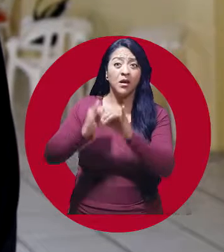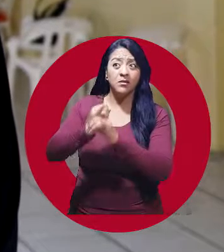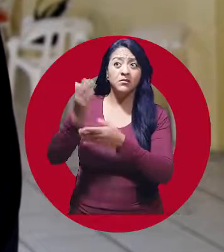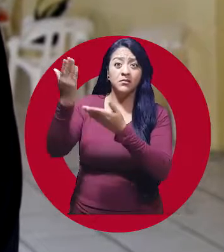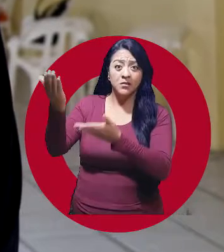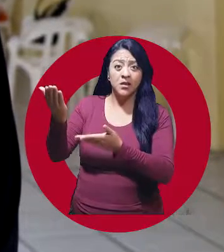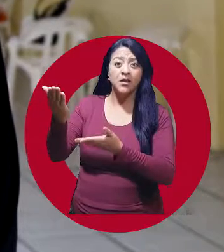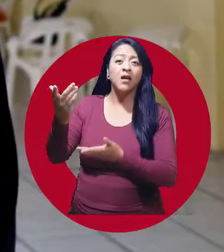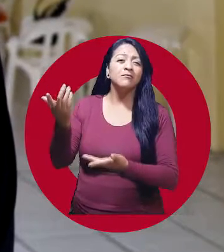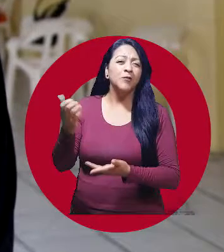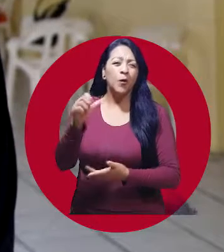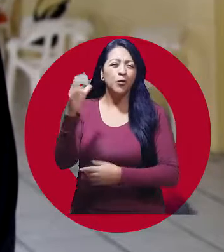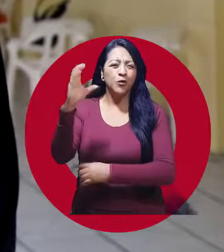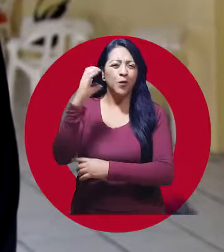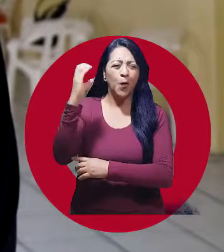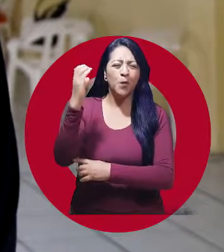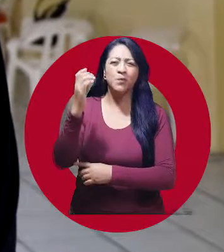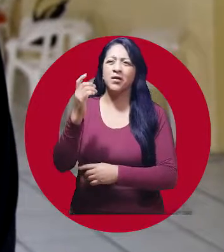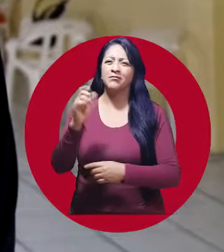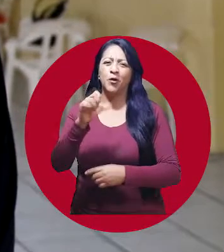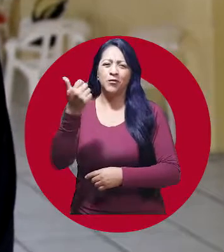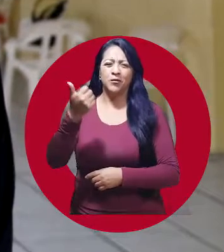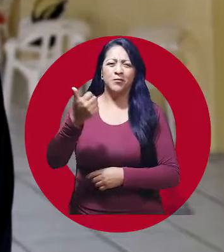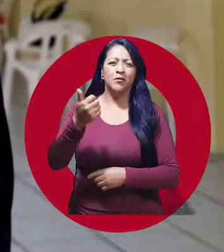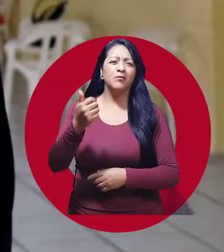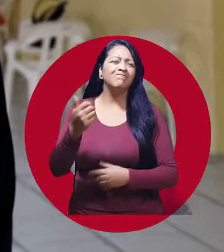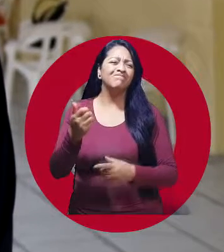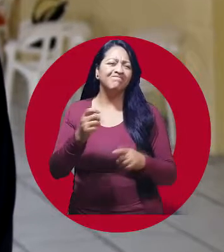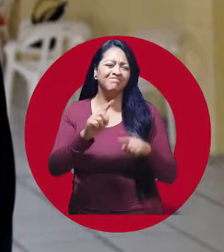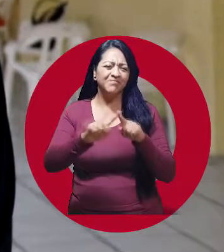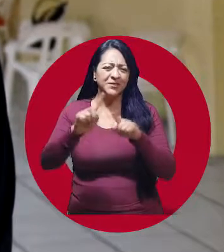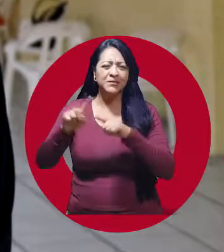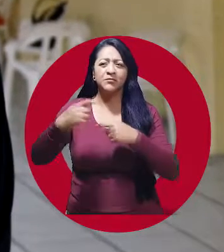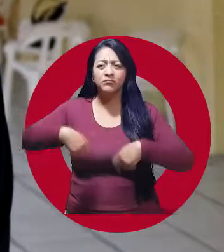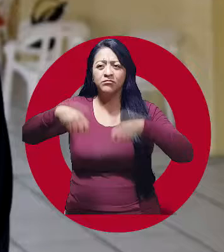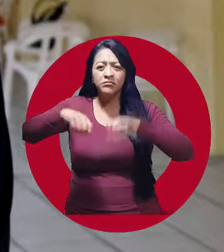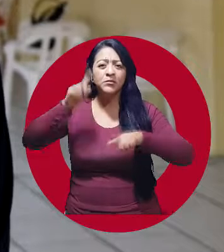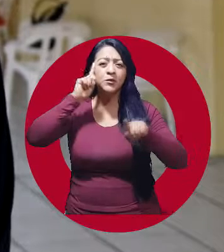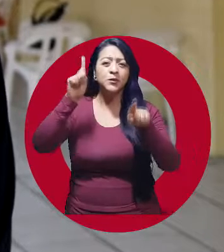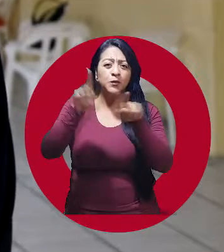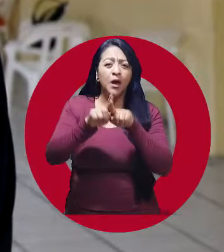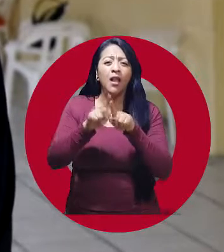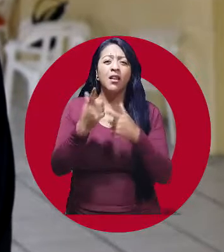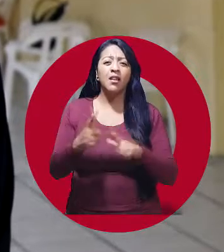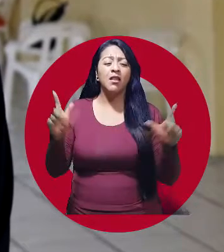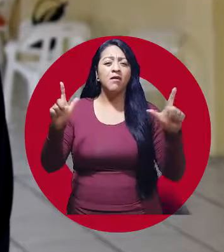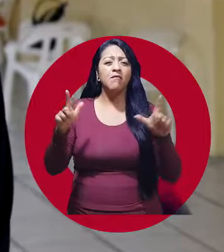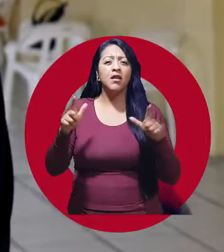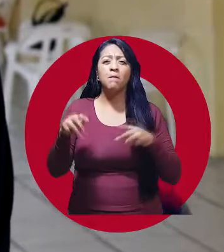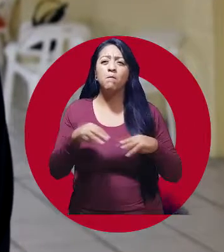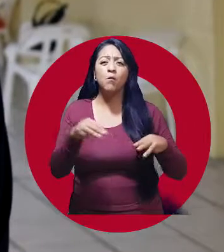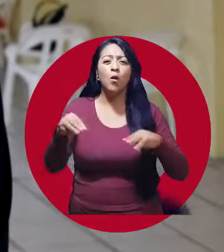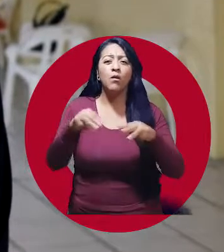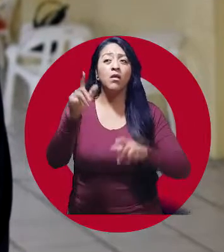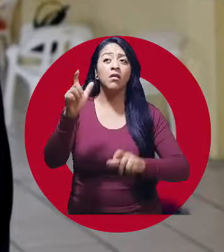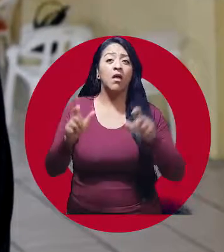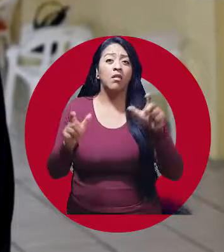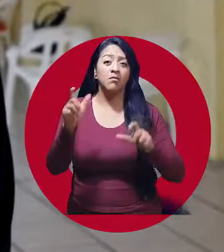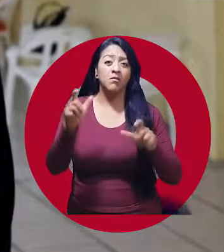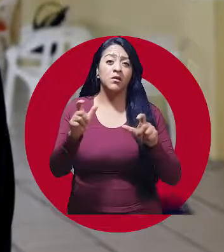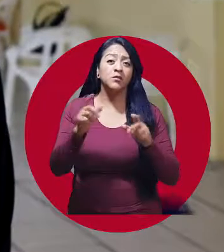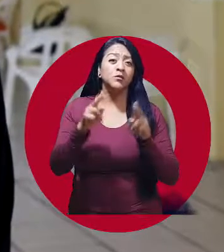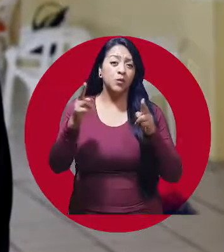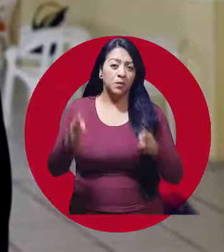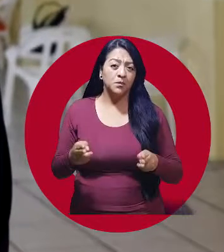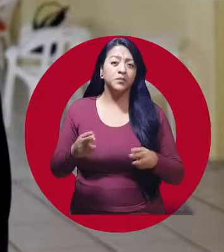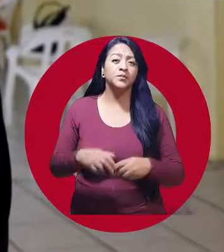tratados internacionales como el de Cartagena y de Ginebra, que garantizan la libre movilidad de la población